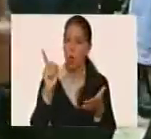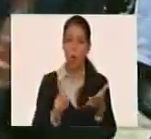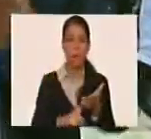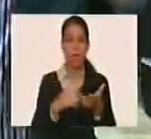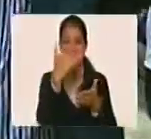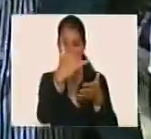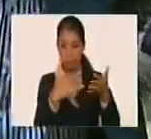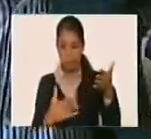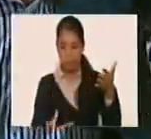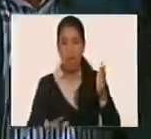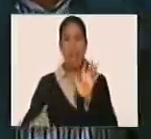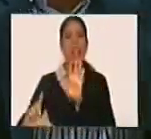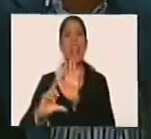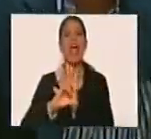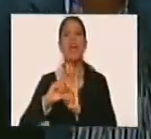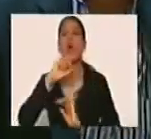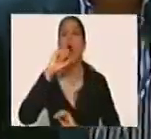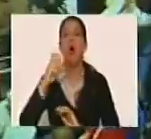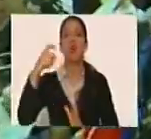ley contra el odio.